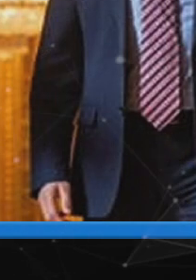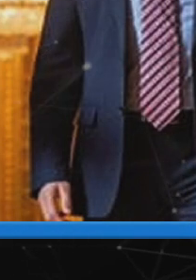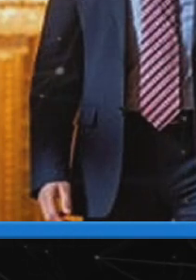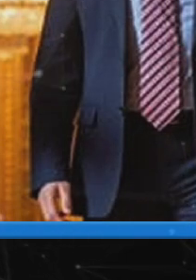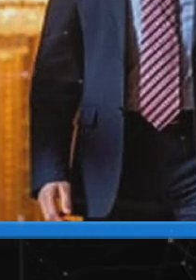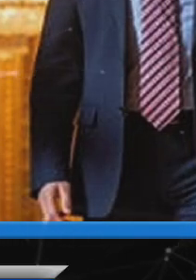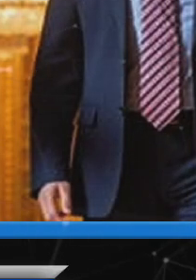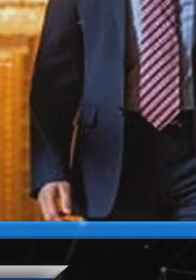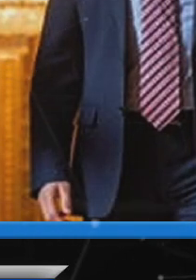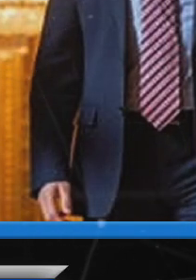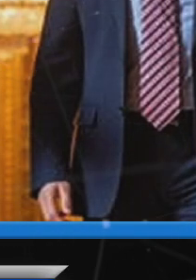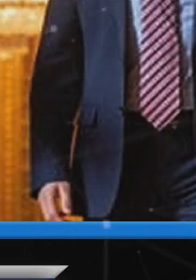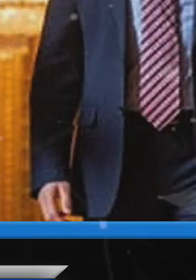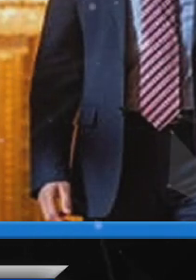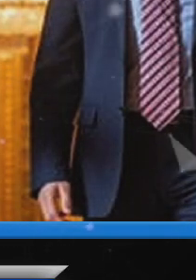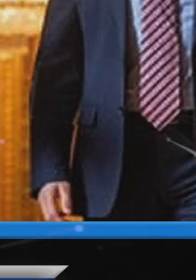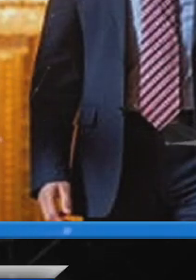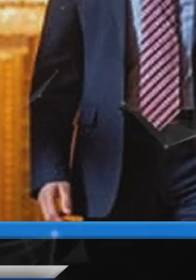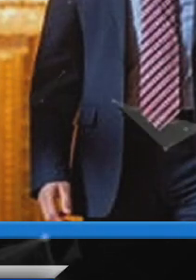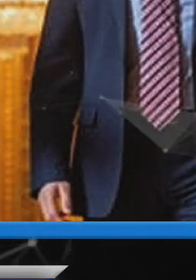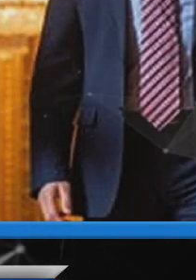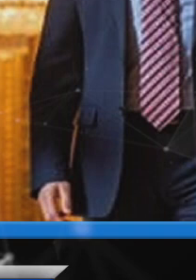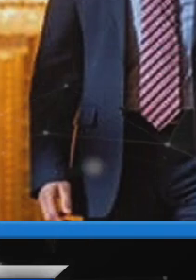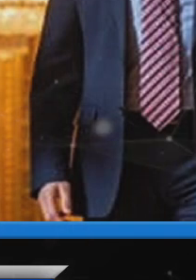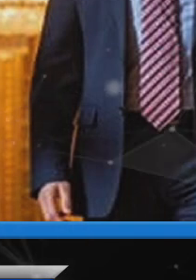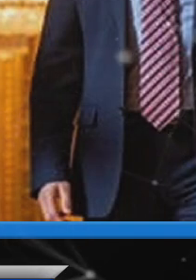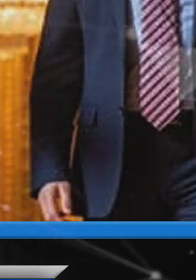darle like a este video, comparte y suscríbete a Escucha Diario.